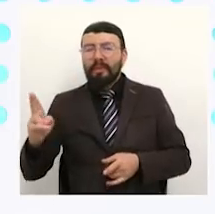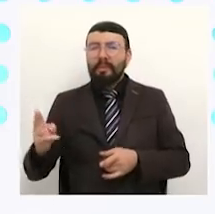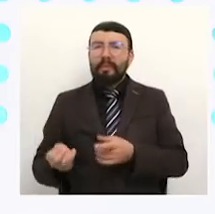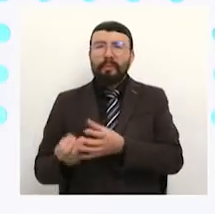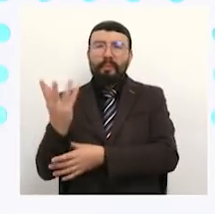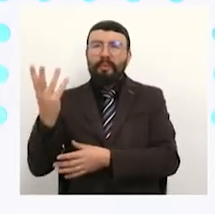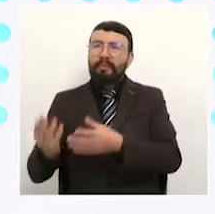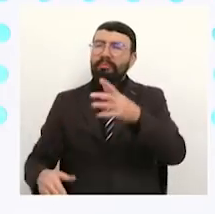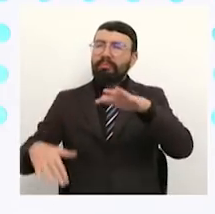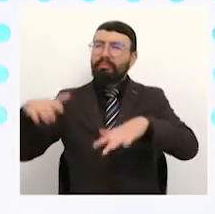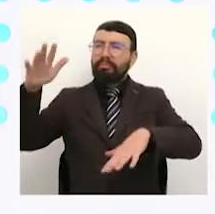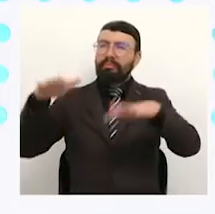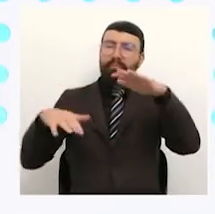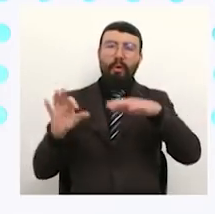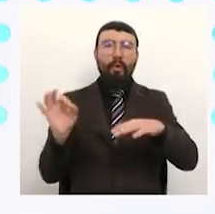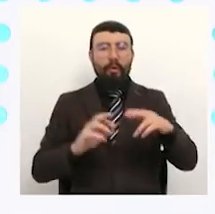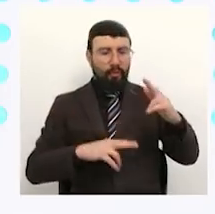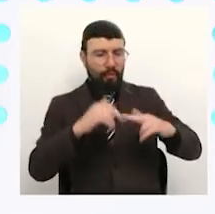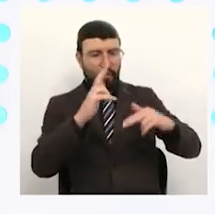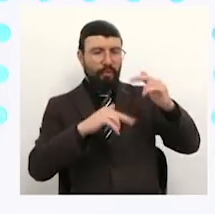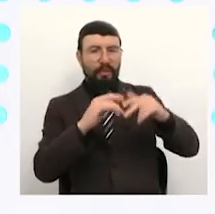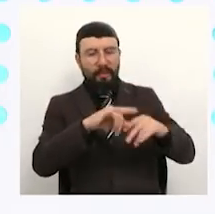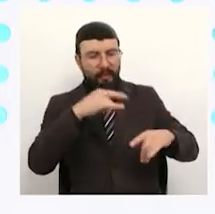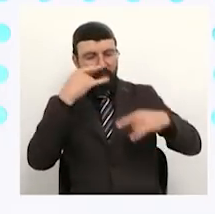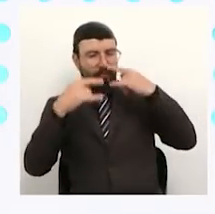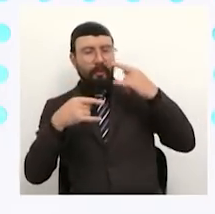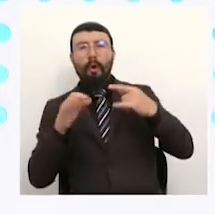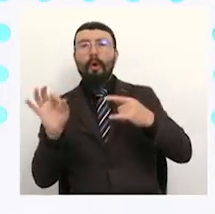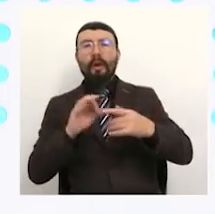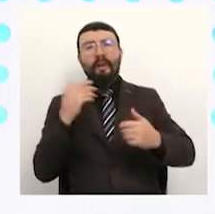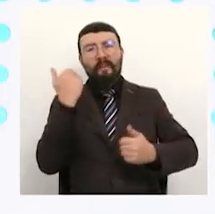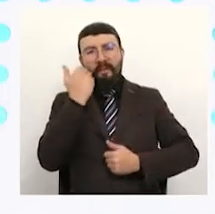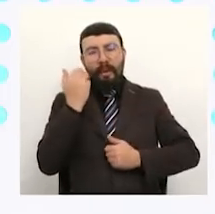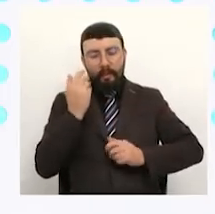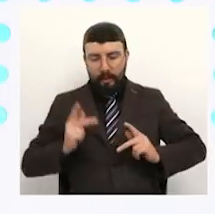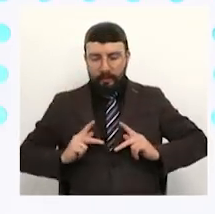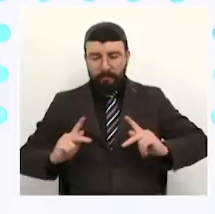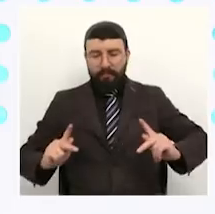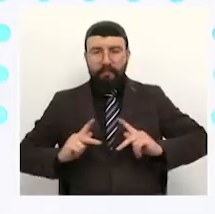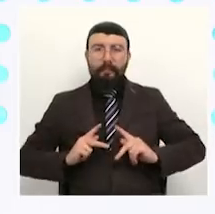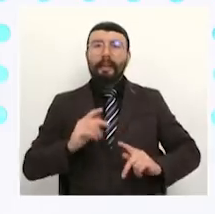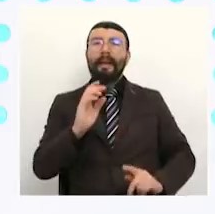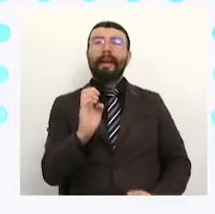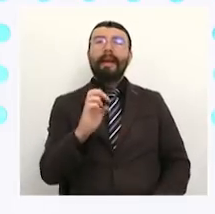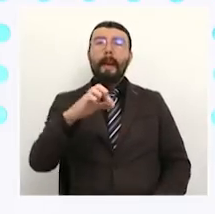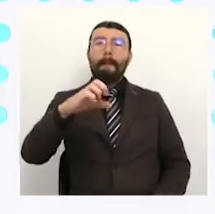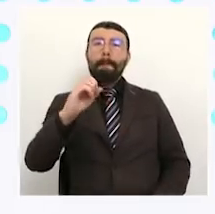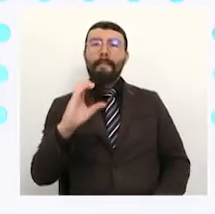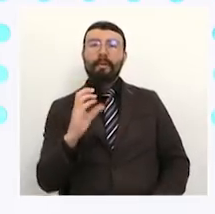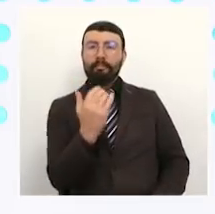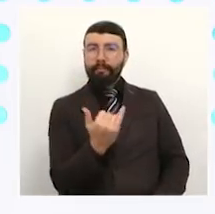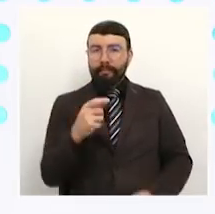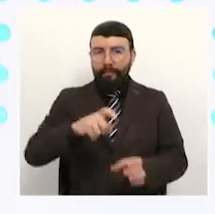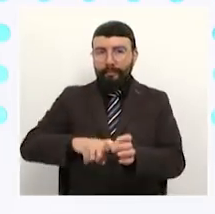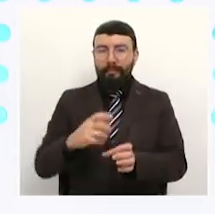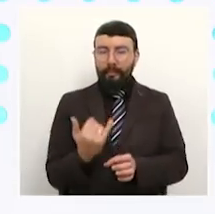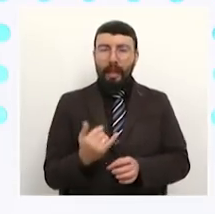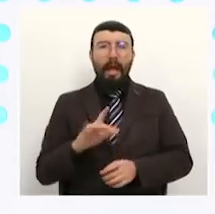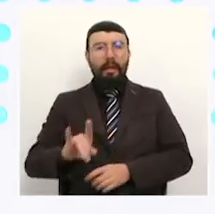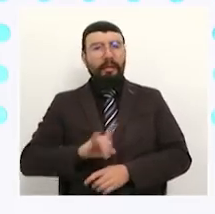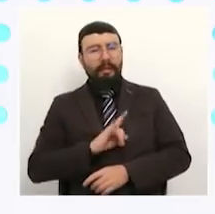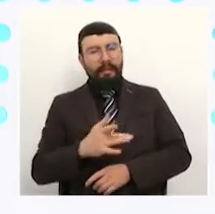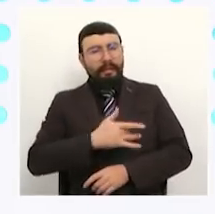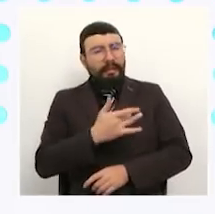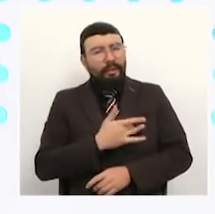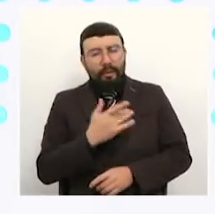elementos de construcción inapropiados y padecen de una cosa que se llama qué es la enfermedad pulmonar obstructiva crónica entonces hacen que tengan síntomas respiratorios